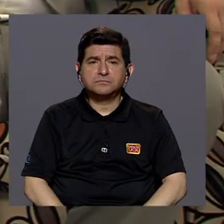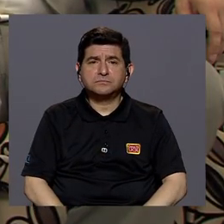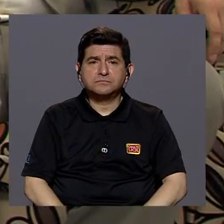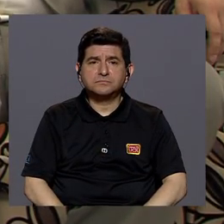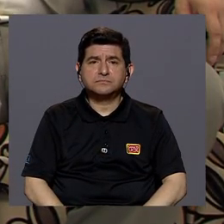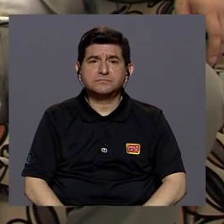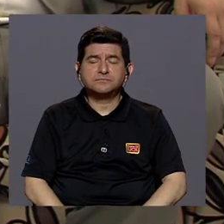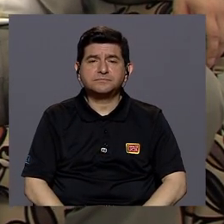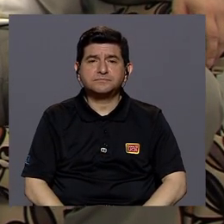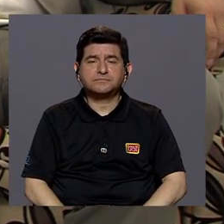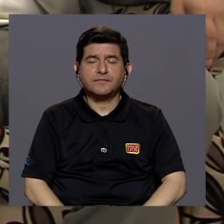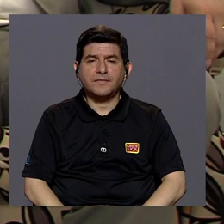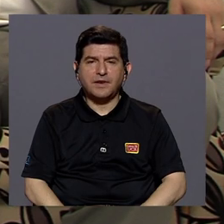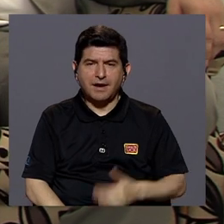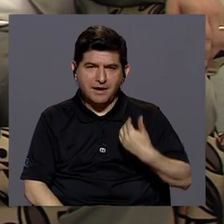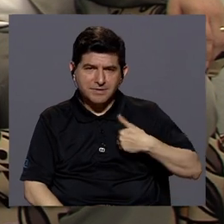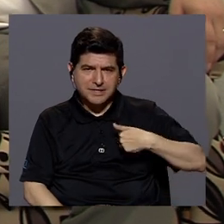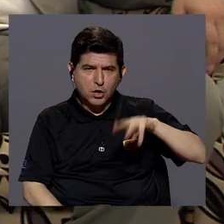Don Miguel,